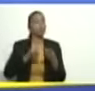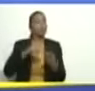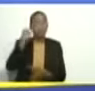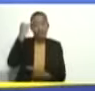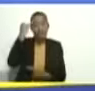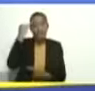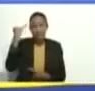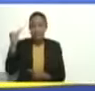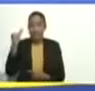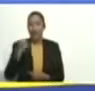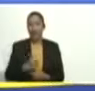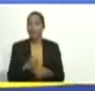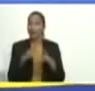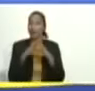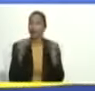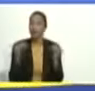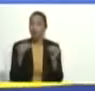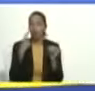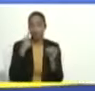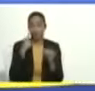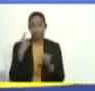para esto que está aquí.